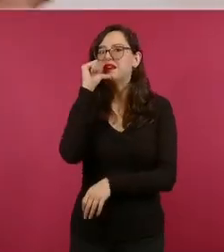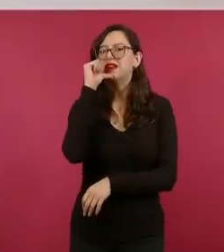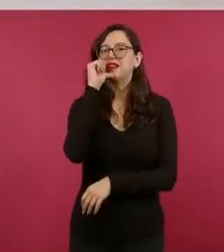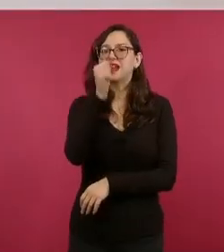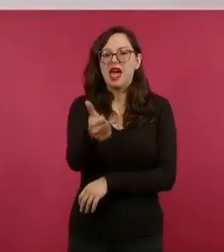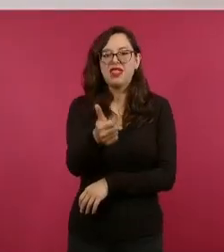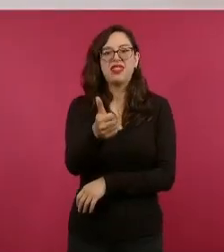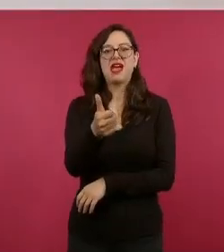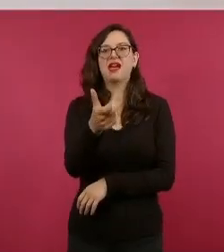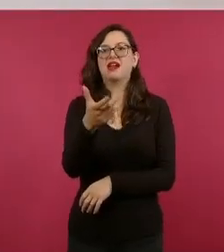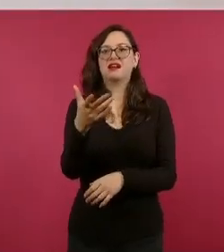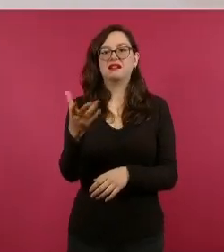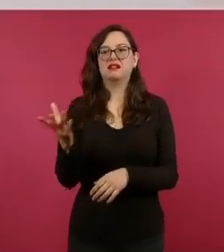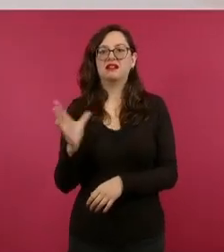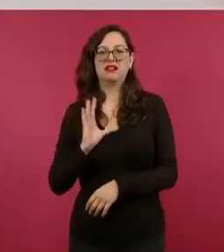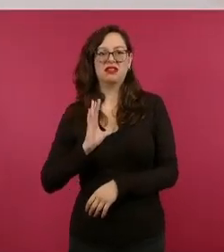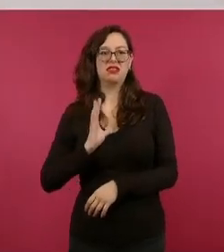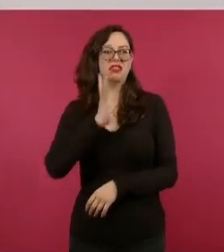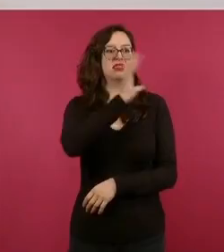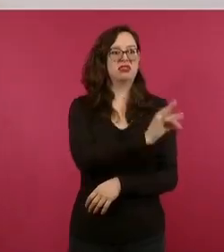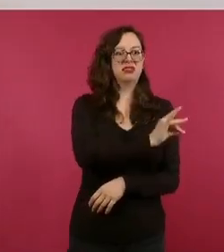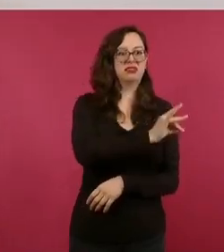Y aquí